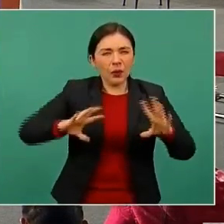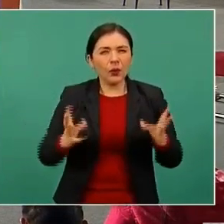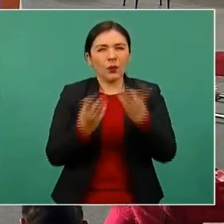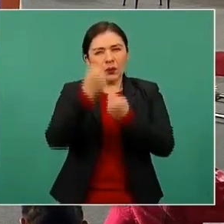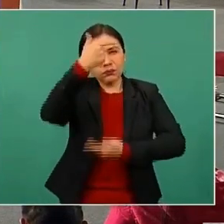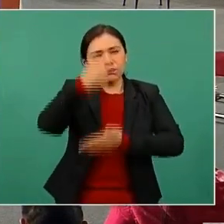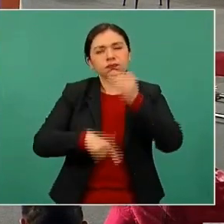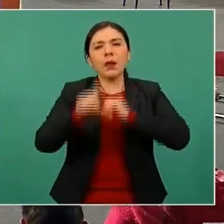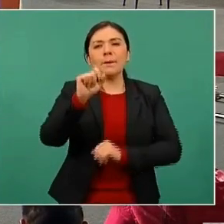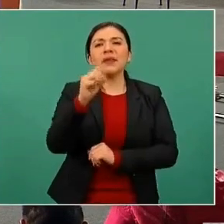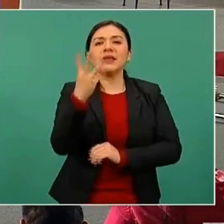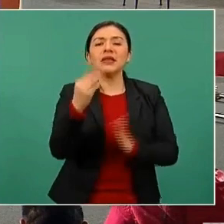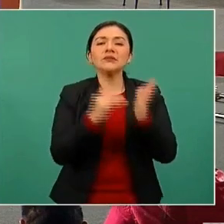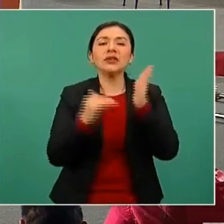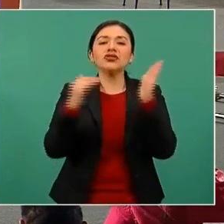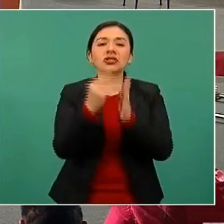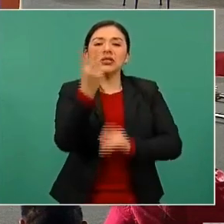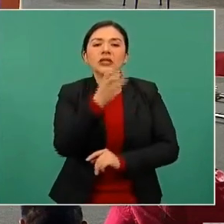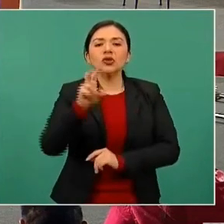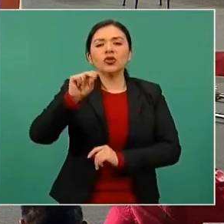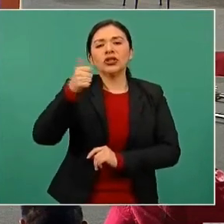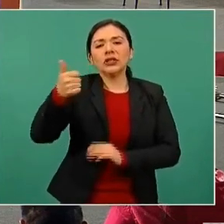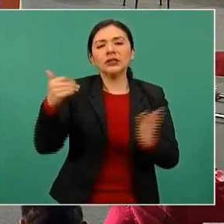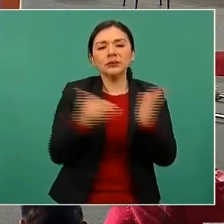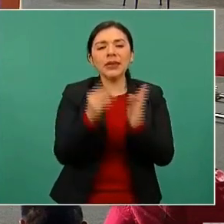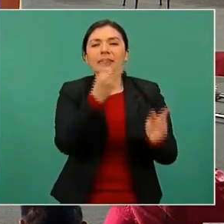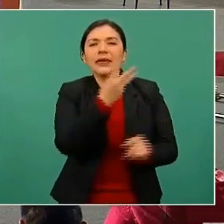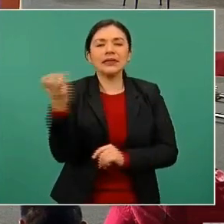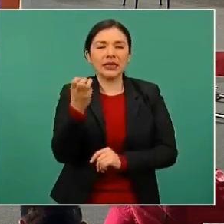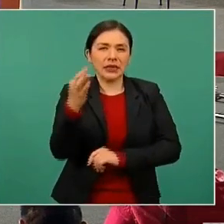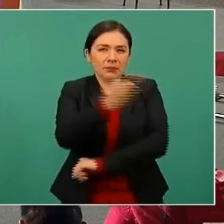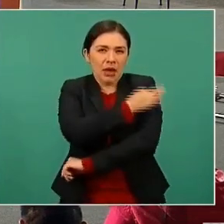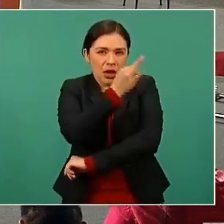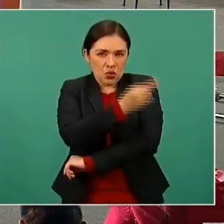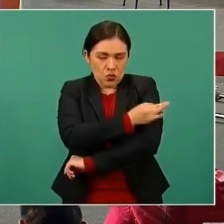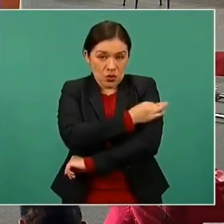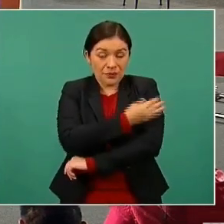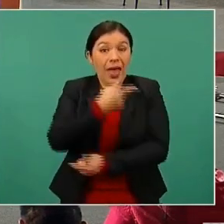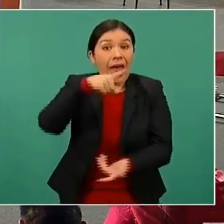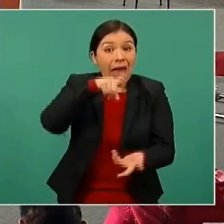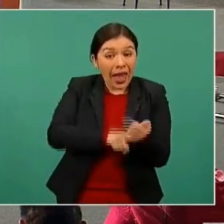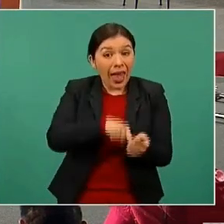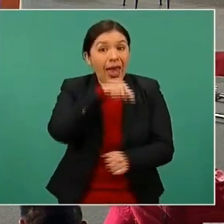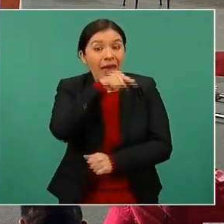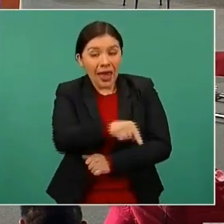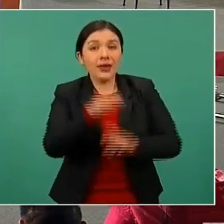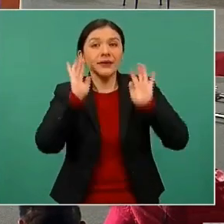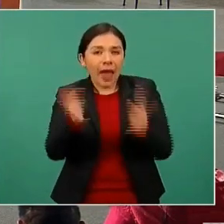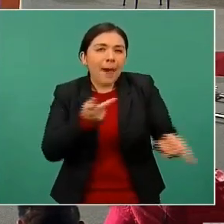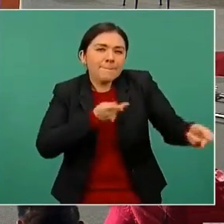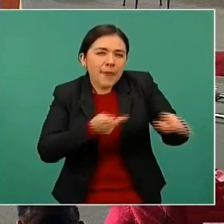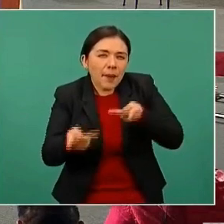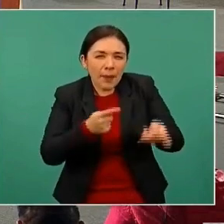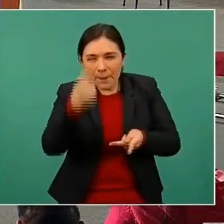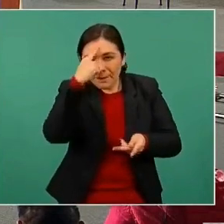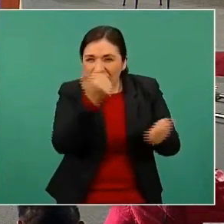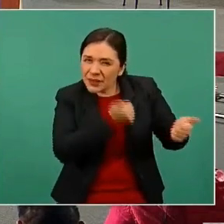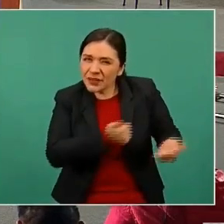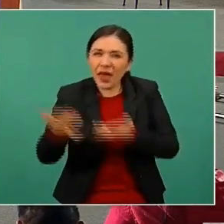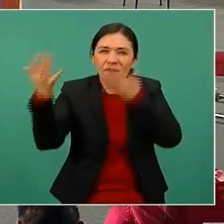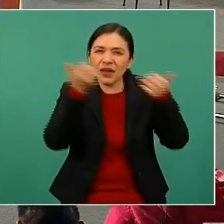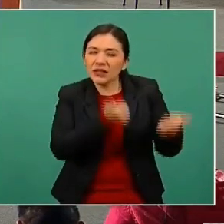millones 386 mil 300 dosis de estas se organizaron para distribución